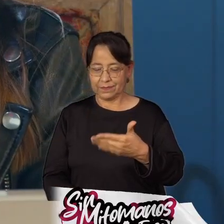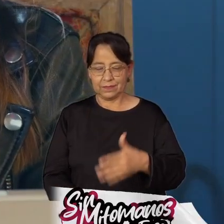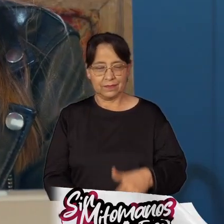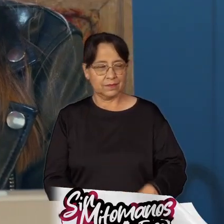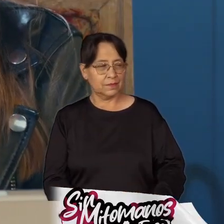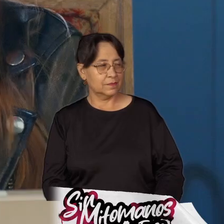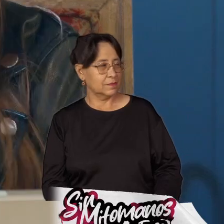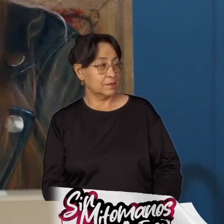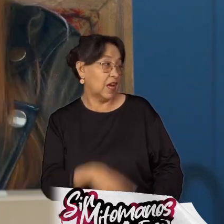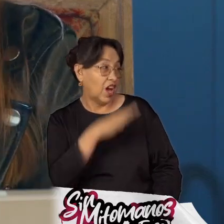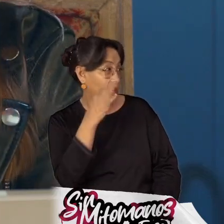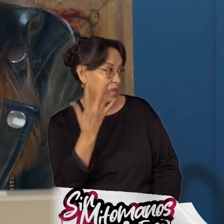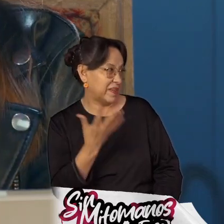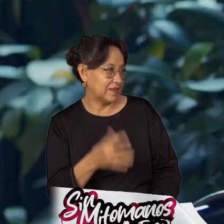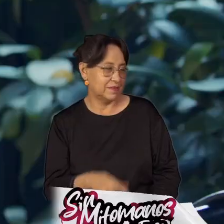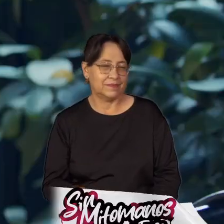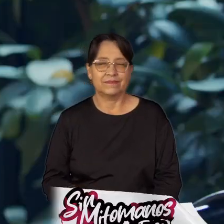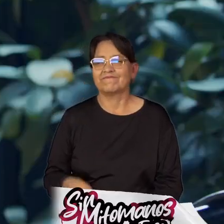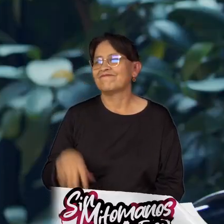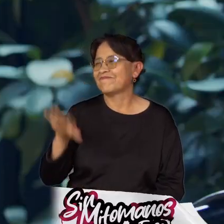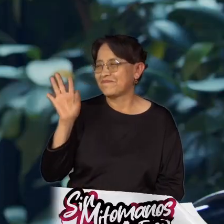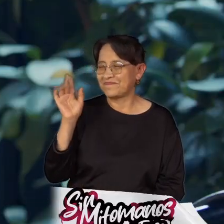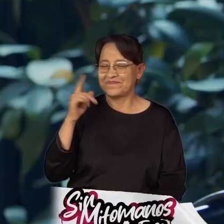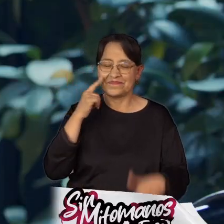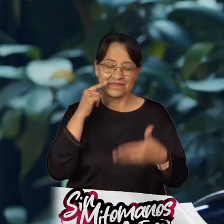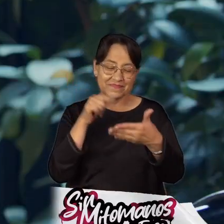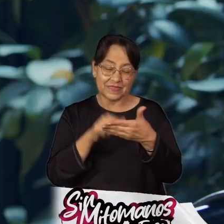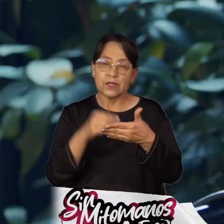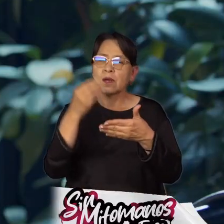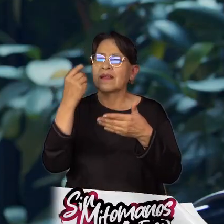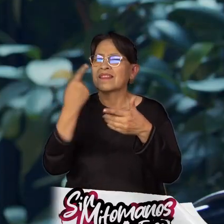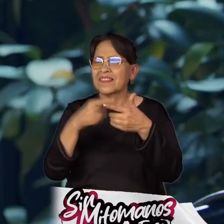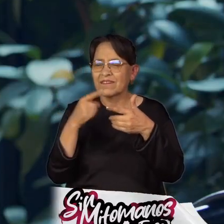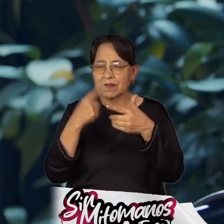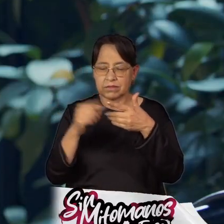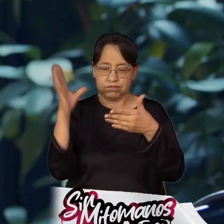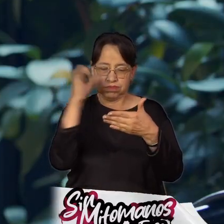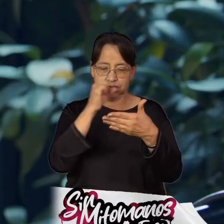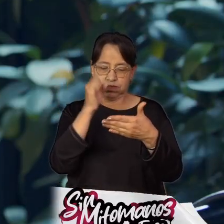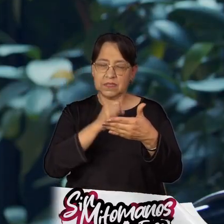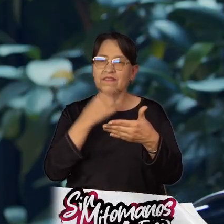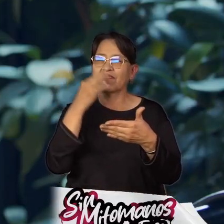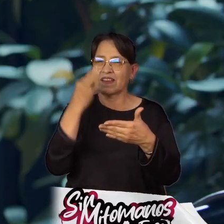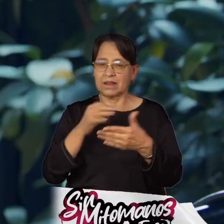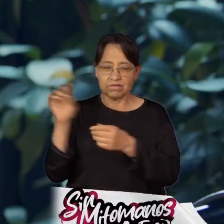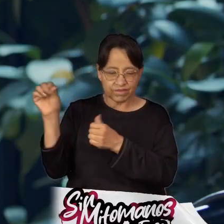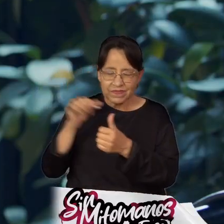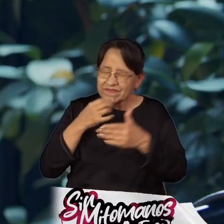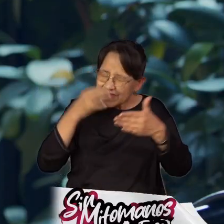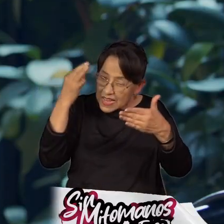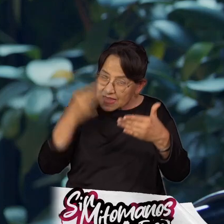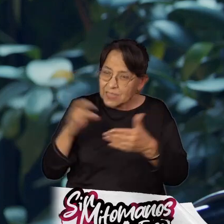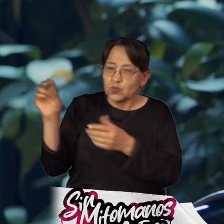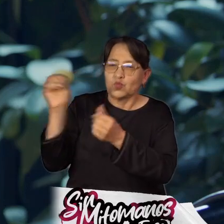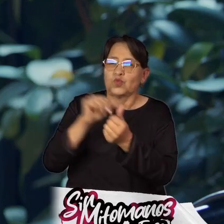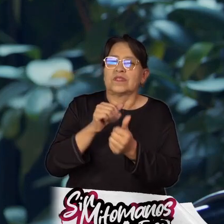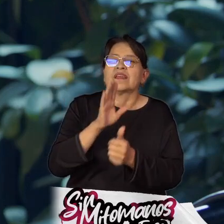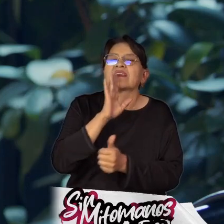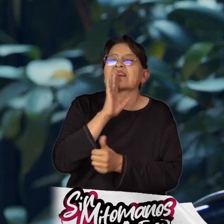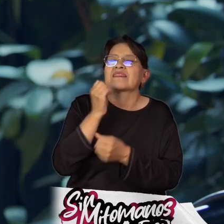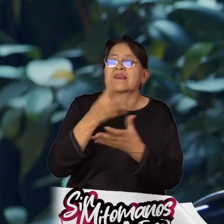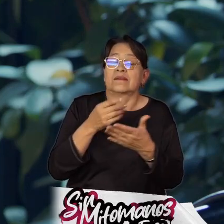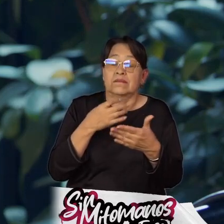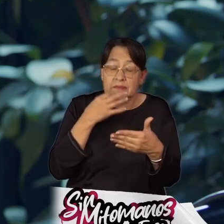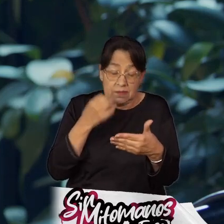se necesitarían nuevos hombre. mecanismos para identificar a aquellos que son beneficiarios reales de estos